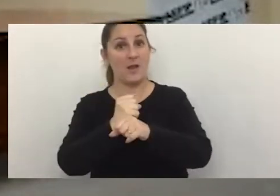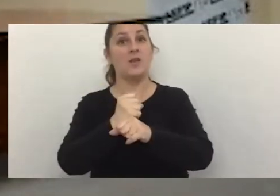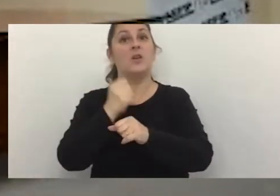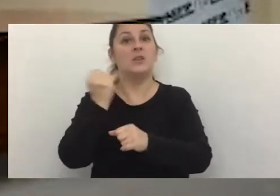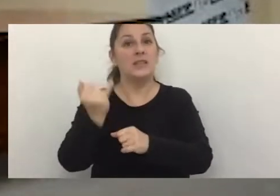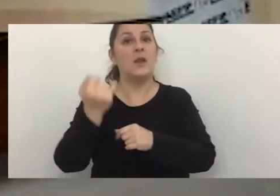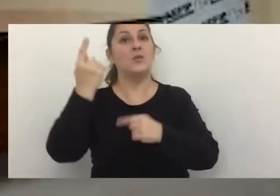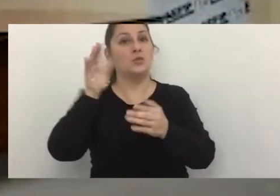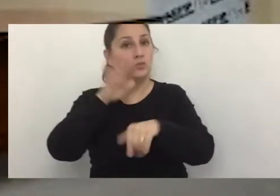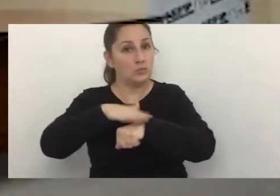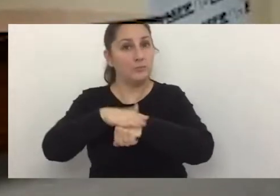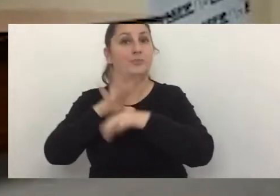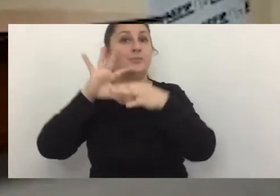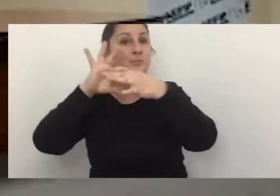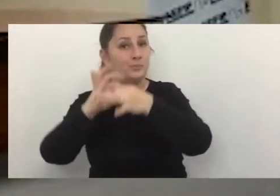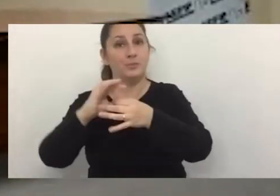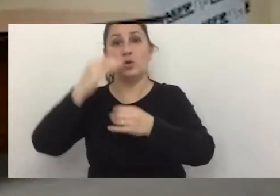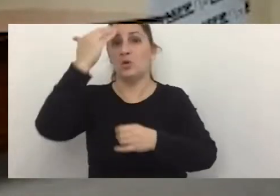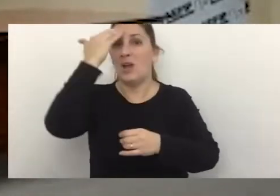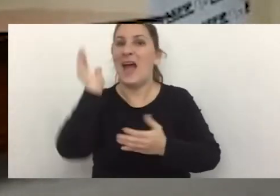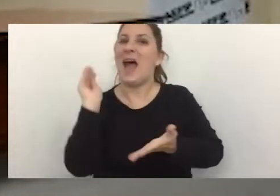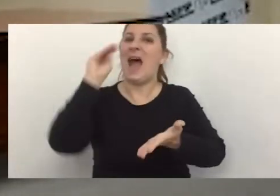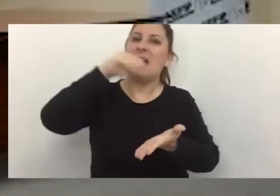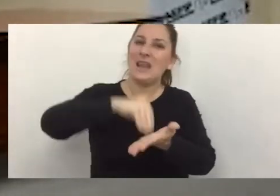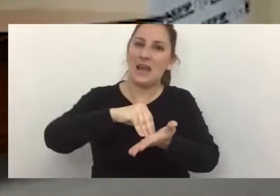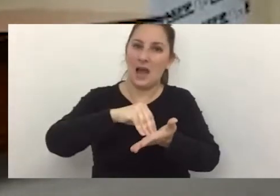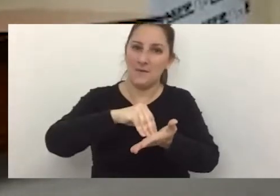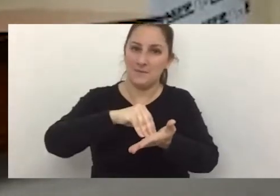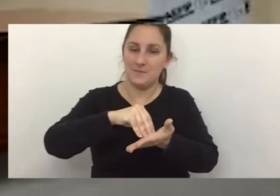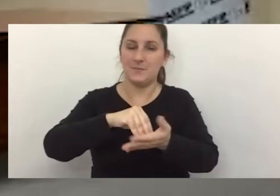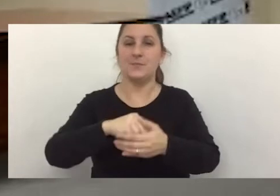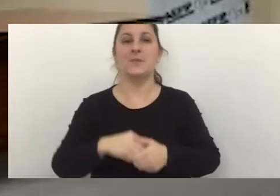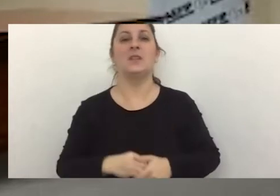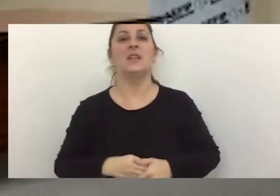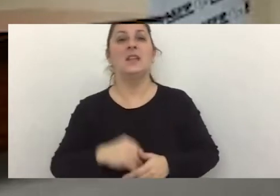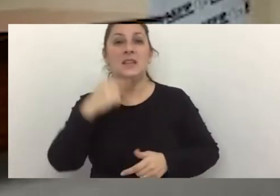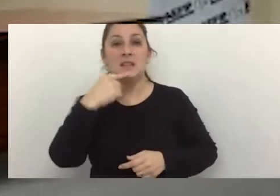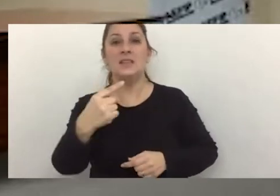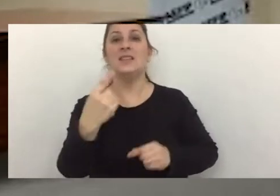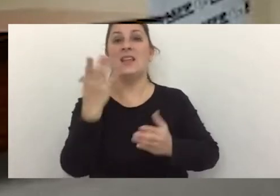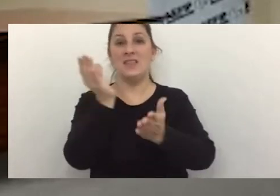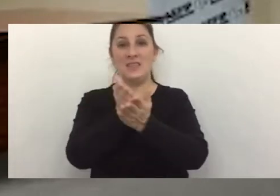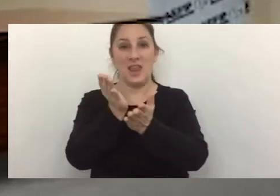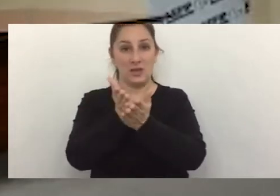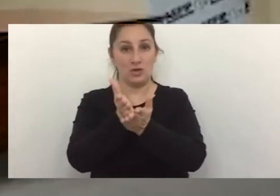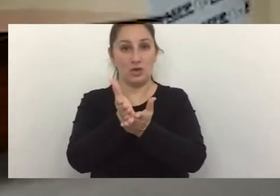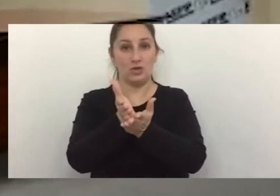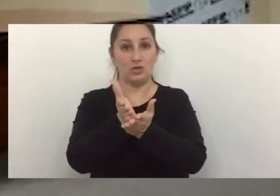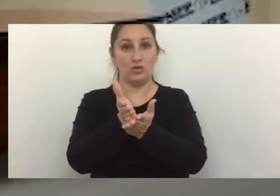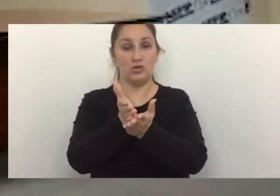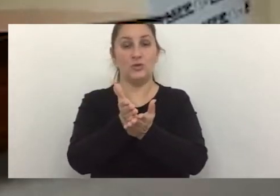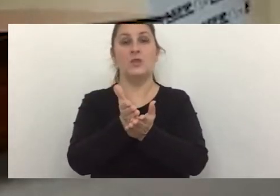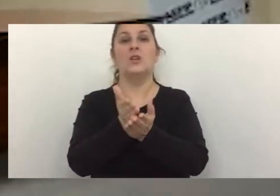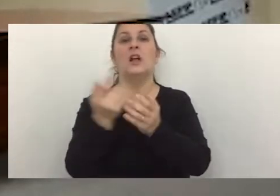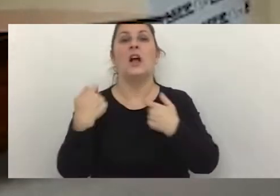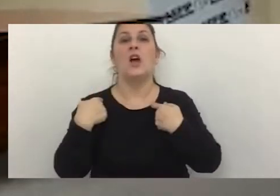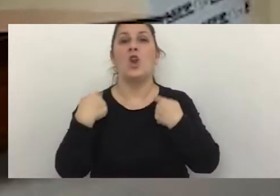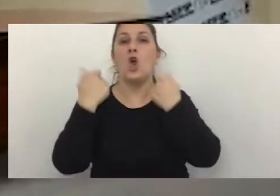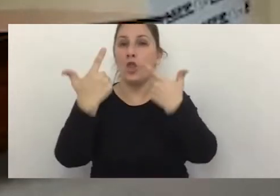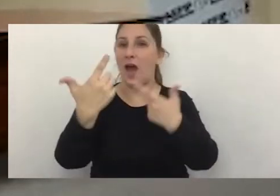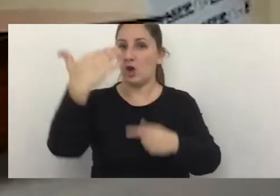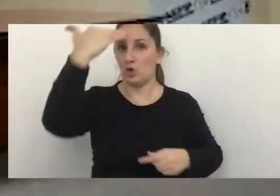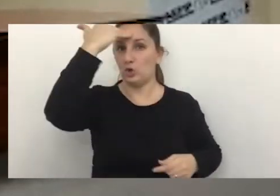tutela constitucional, agrega otra cosa. El contenido de los derechos lo da la